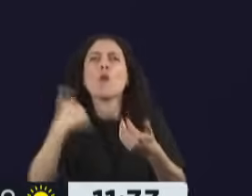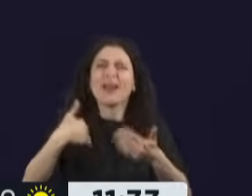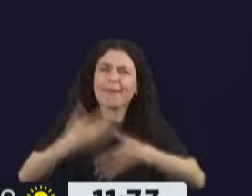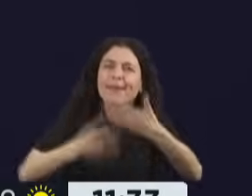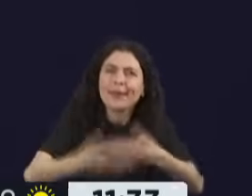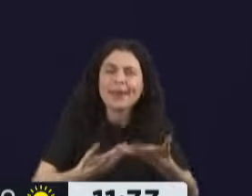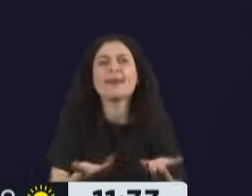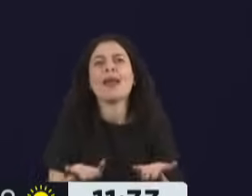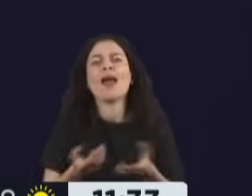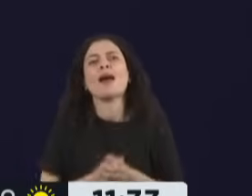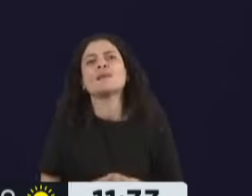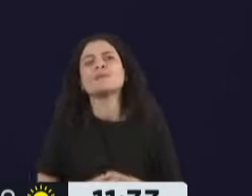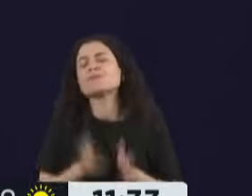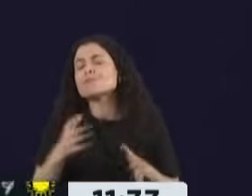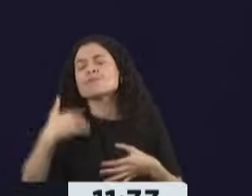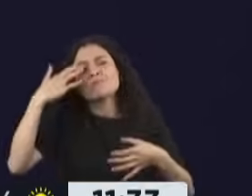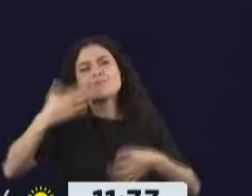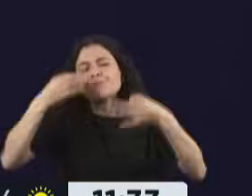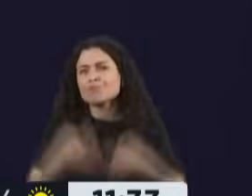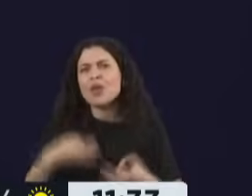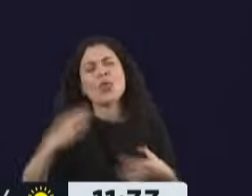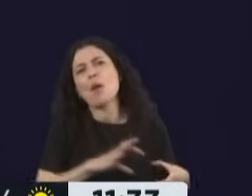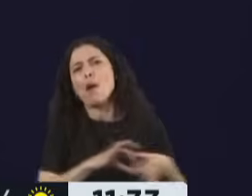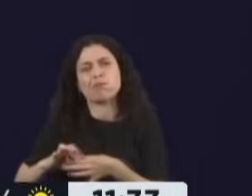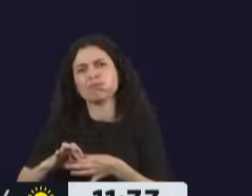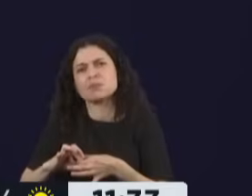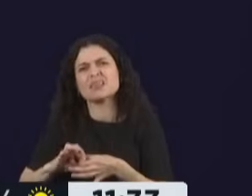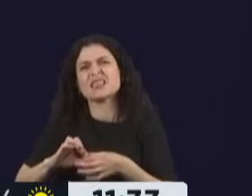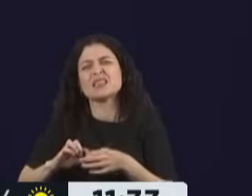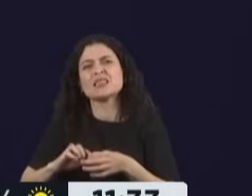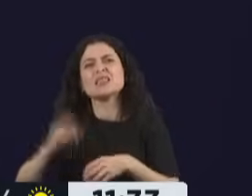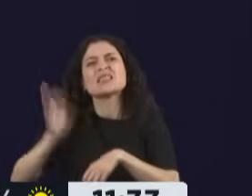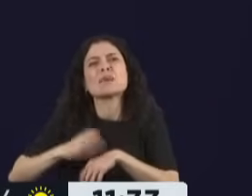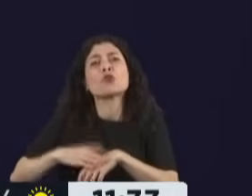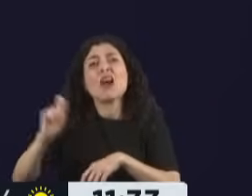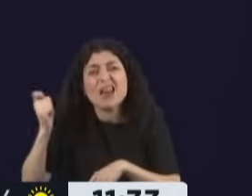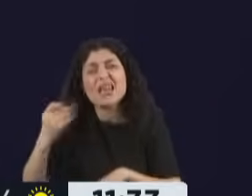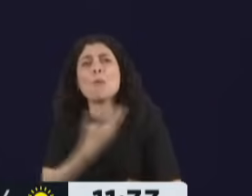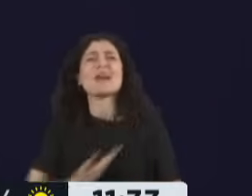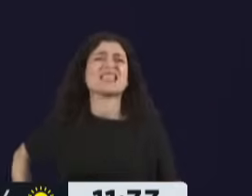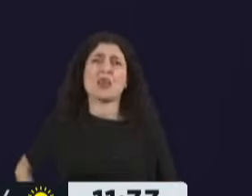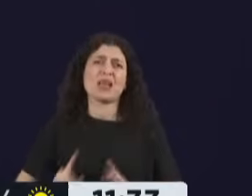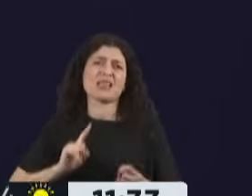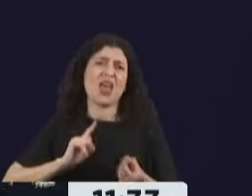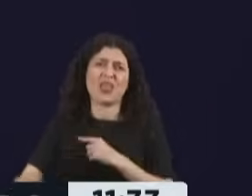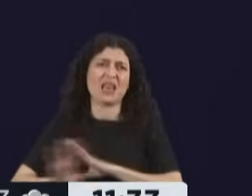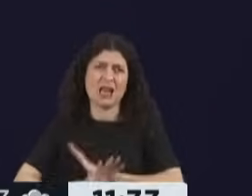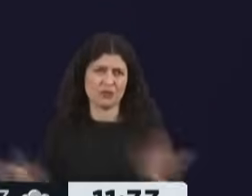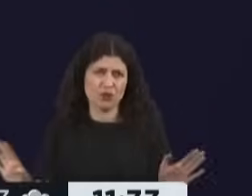mundo, entendemos que efectivamente eso tiene que depender de Presidencia de la Nación directamente y no